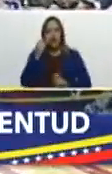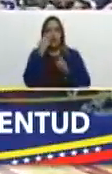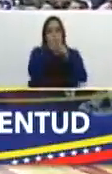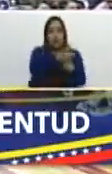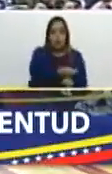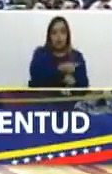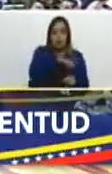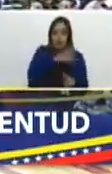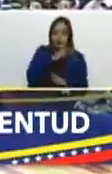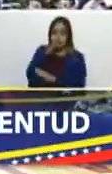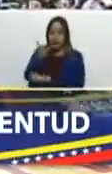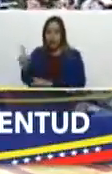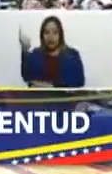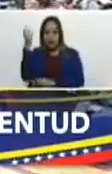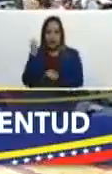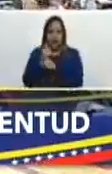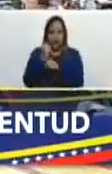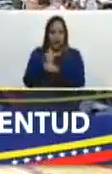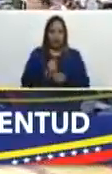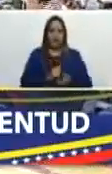puedan contar con el primer empleo?